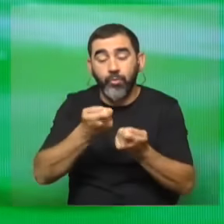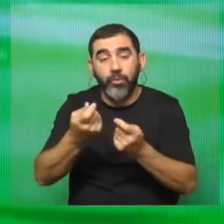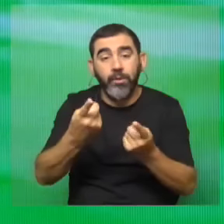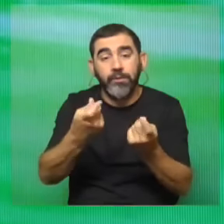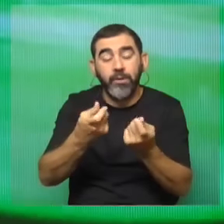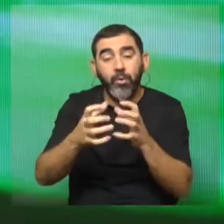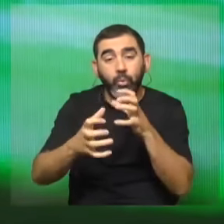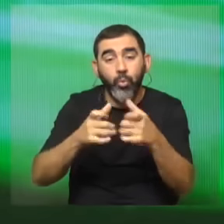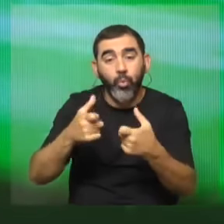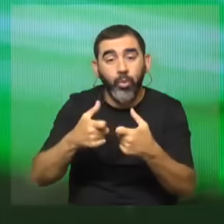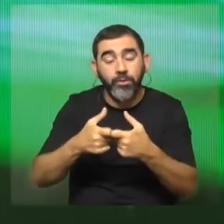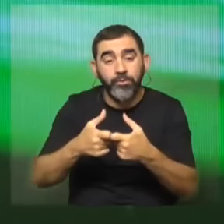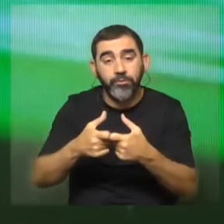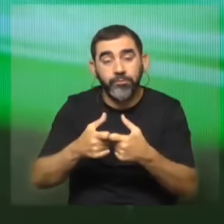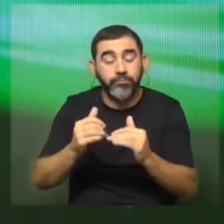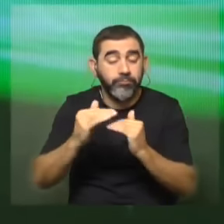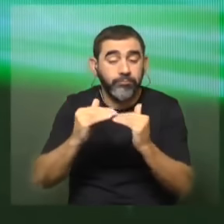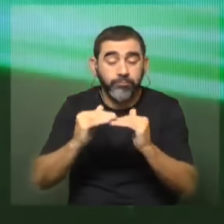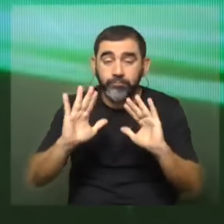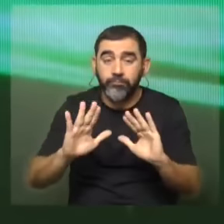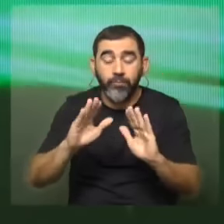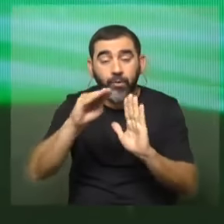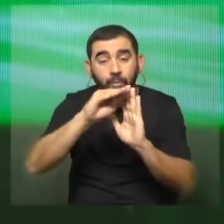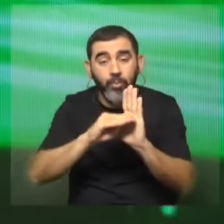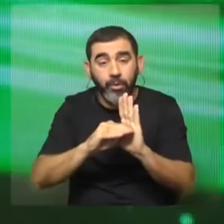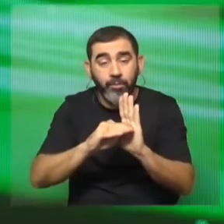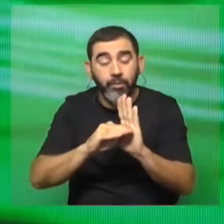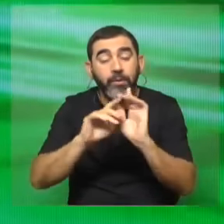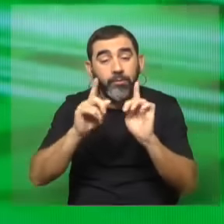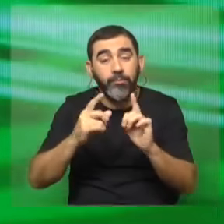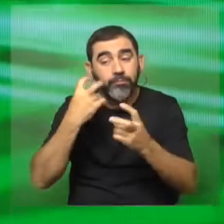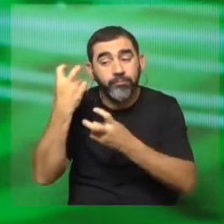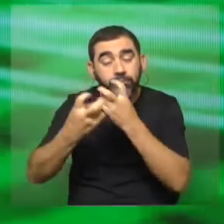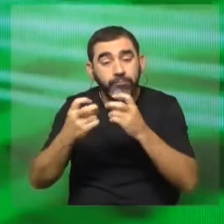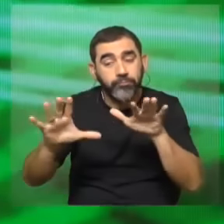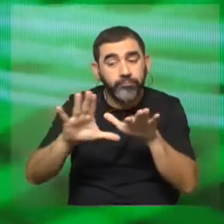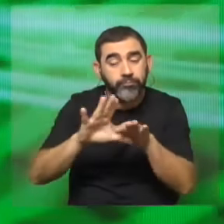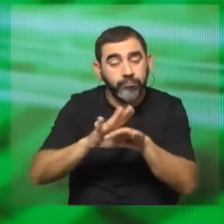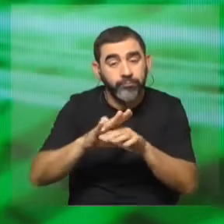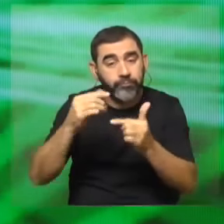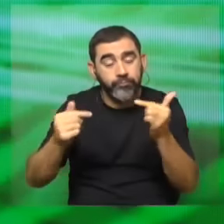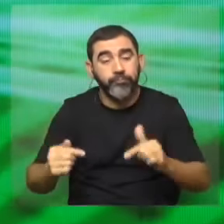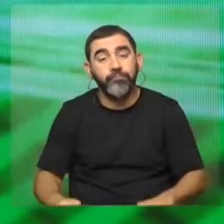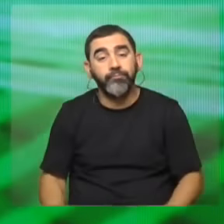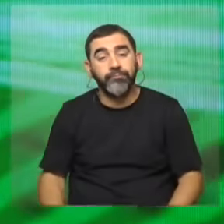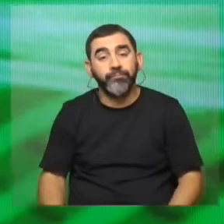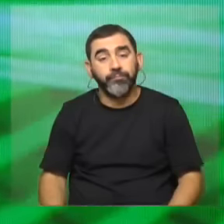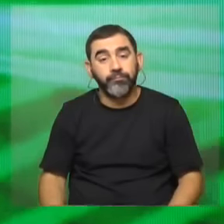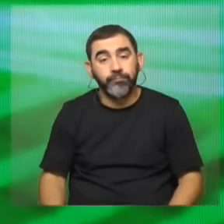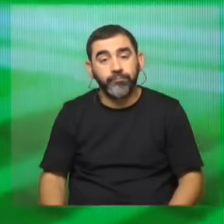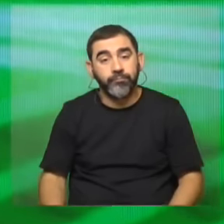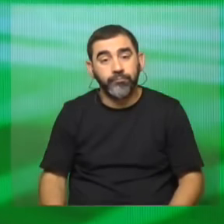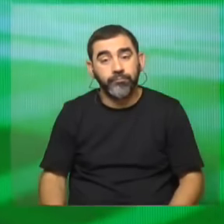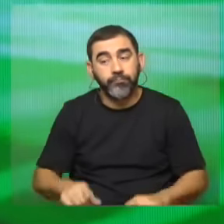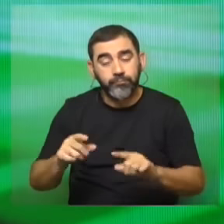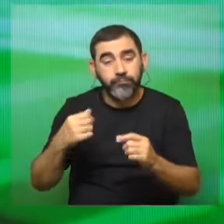coaliciones las coaliciones son básicamente sobre programas buscando además eh las coincidencias que podamos tener pero Allí es donde queremos nosotros